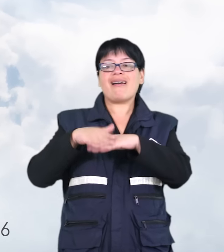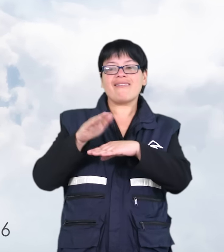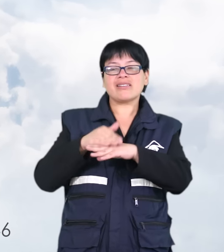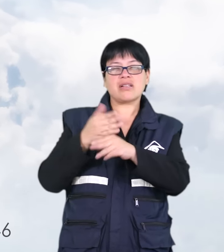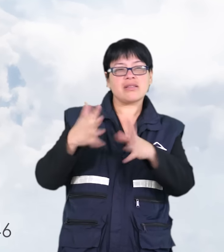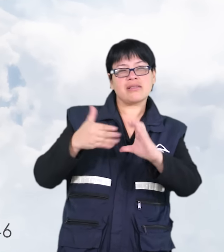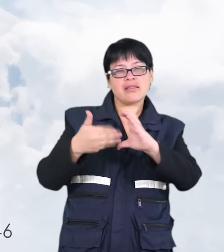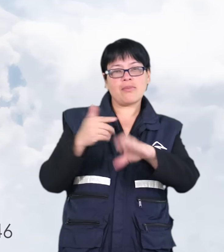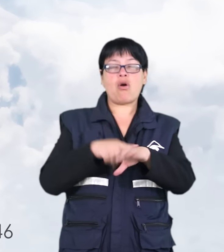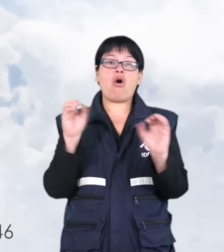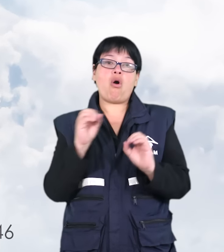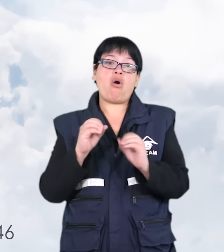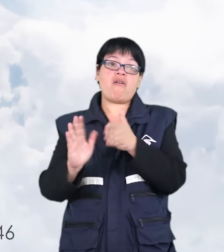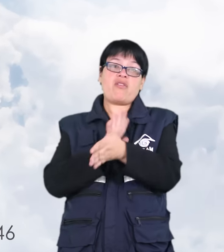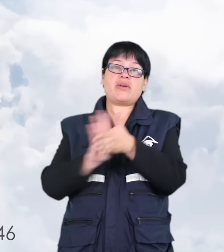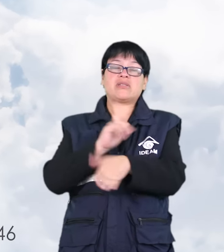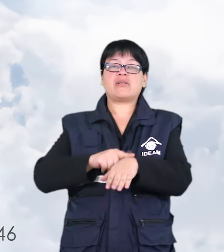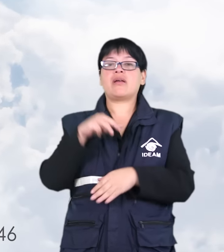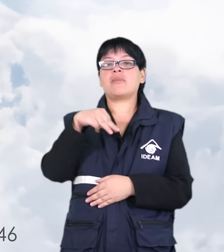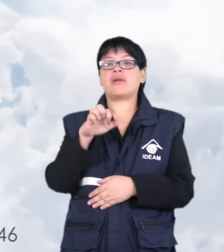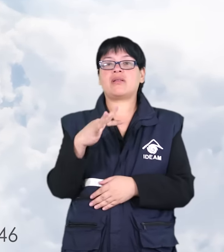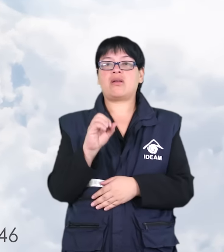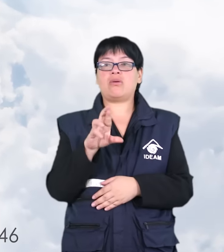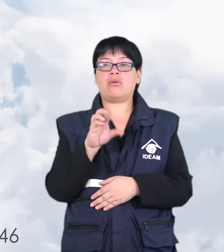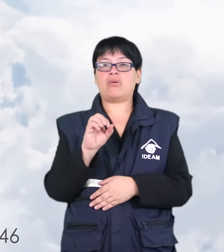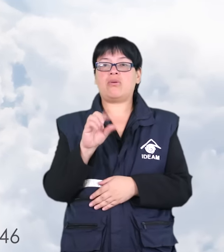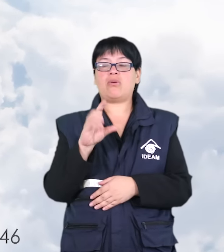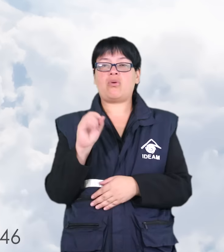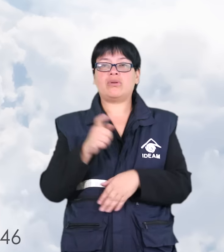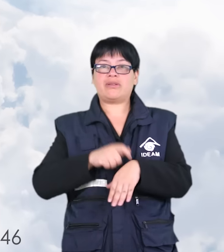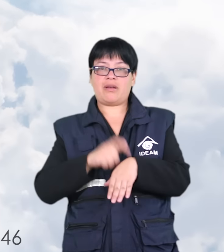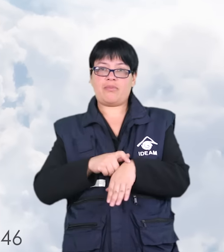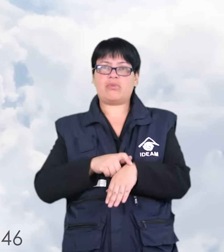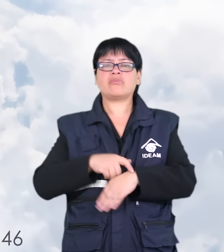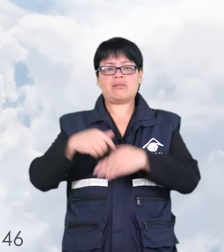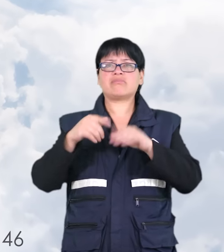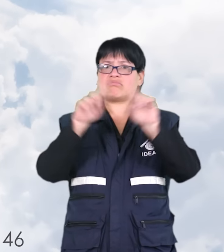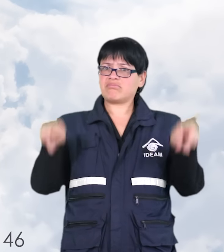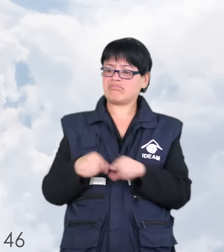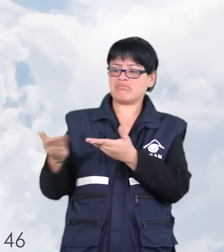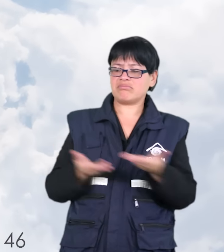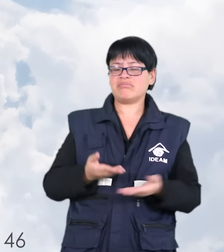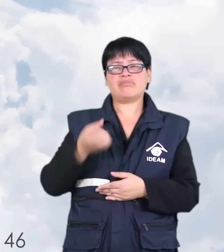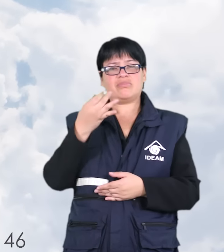alertas o comunicarse con el meteorólogo de turno las 24 horas del día al teléfono que aparece en pantalla.